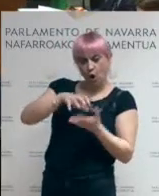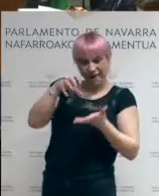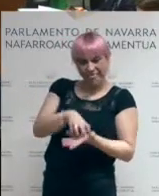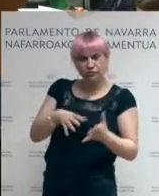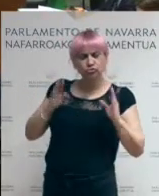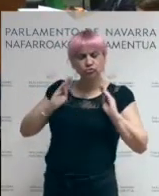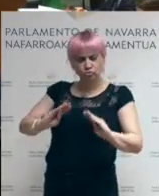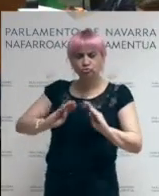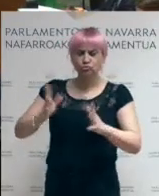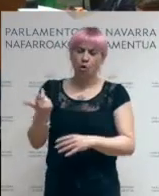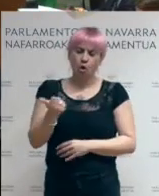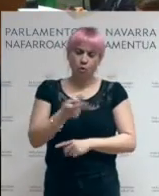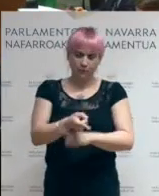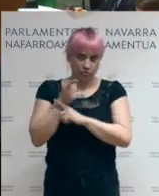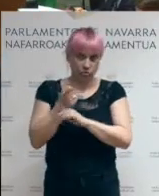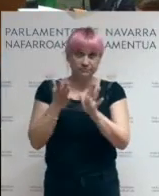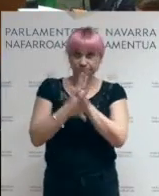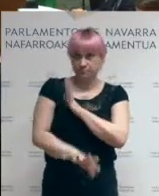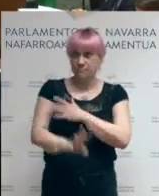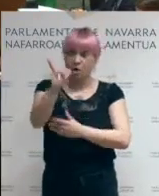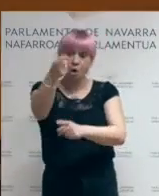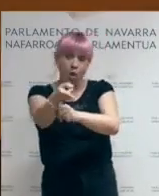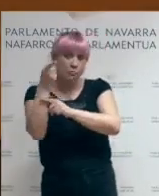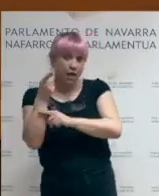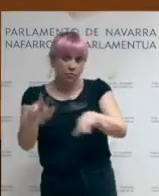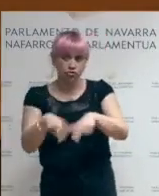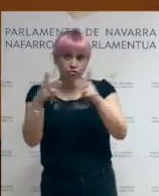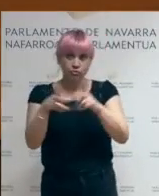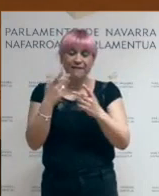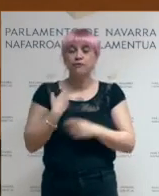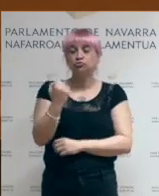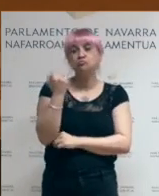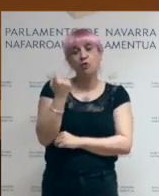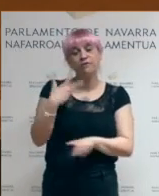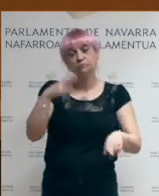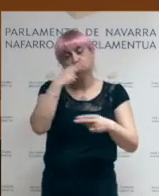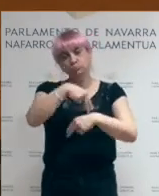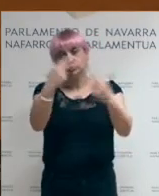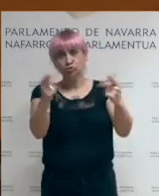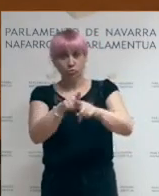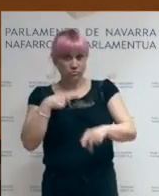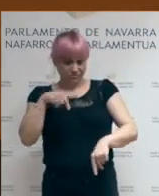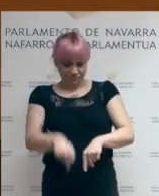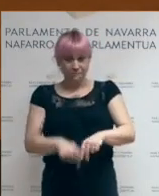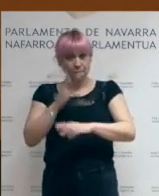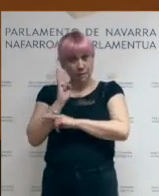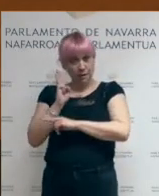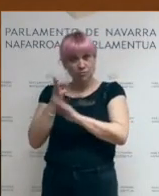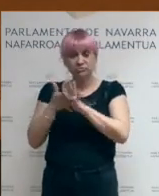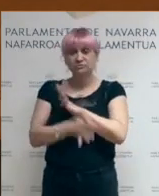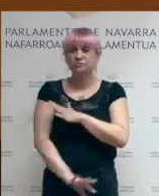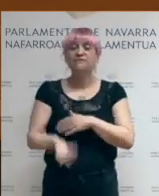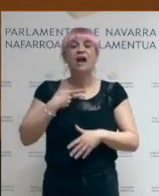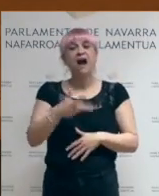Es verdad, tal y como dice su moción, la obligación social de los poderes públicos, como este Parlamento, debe ser garantizar